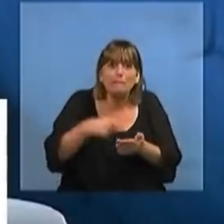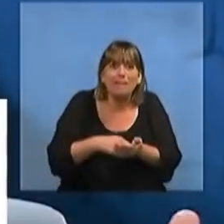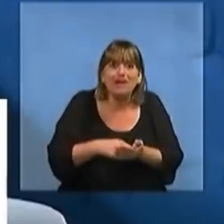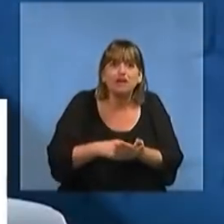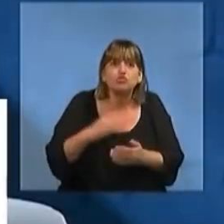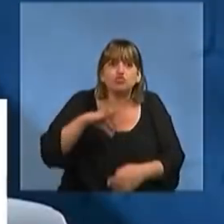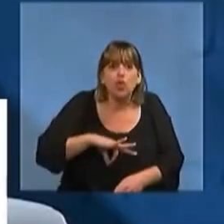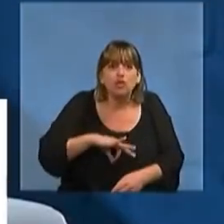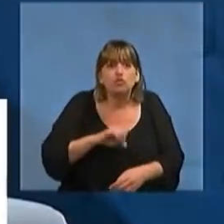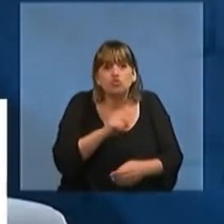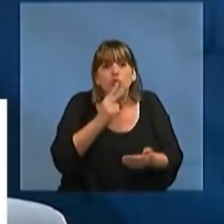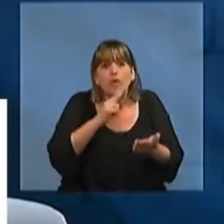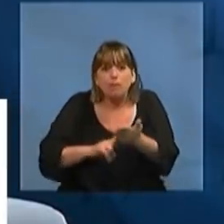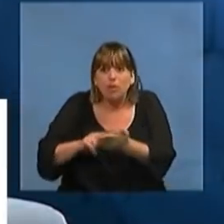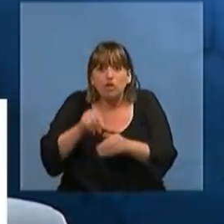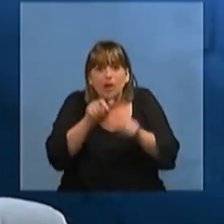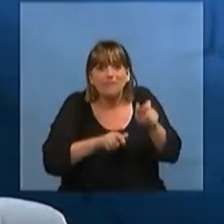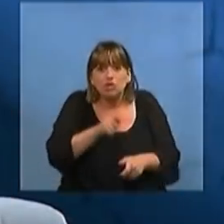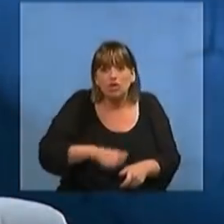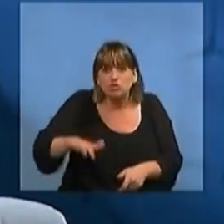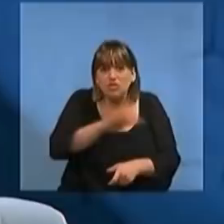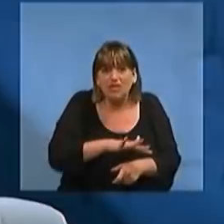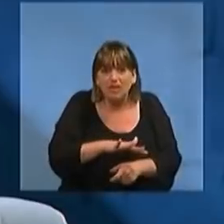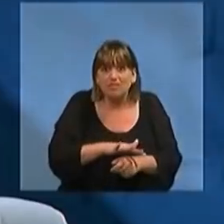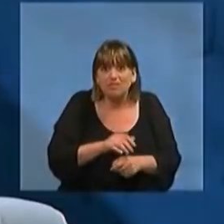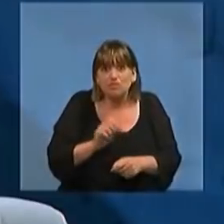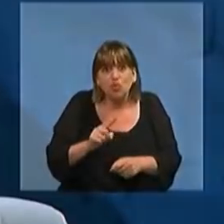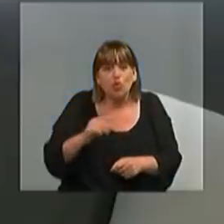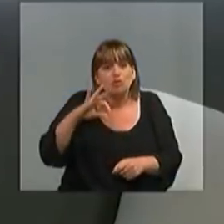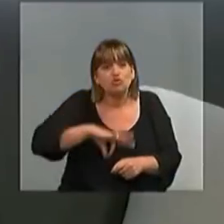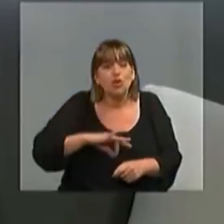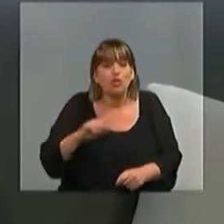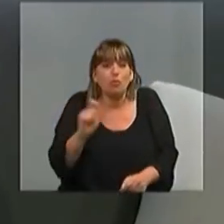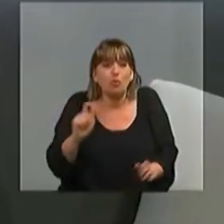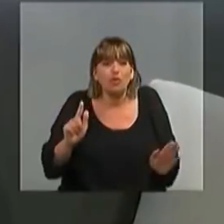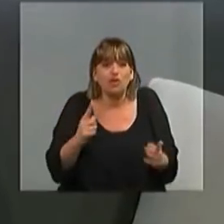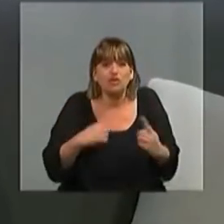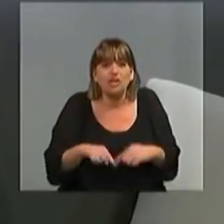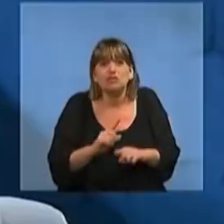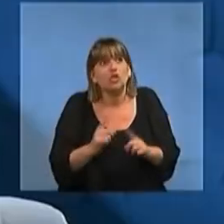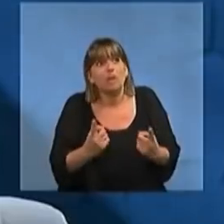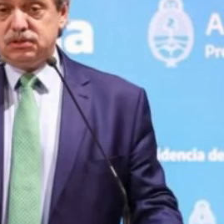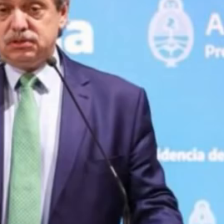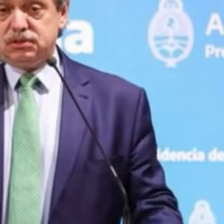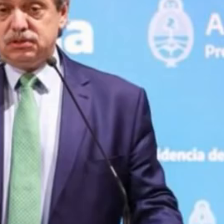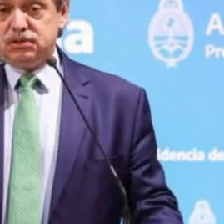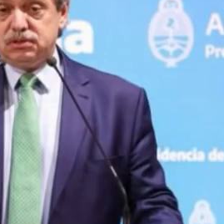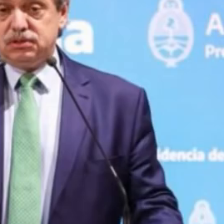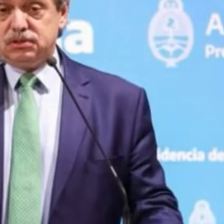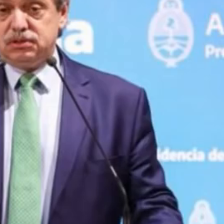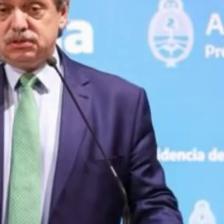A nosotros nos banca la gente con sus impuestos. Y no, para vos no era necesario pedirle una contribución. No.